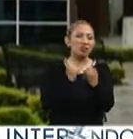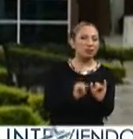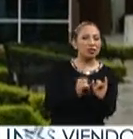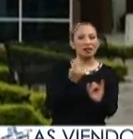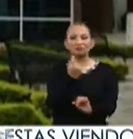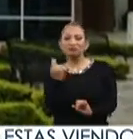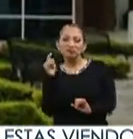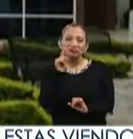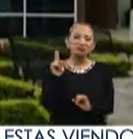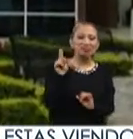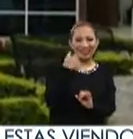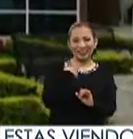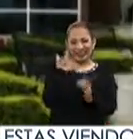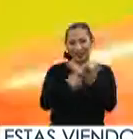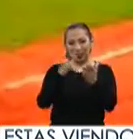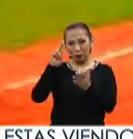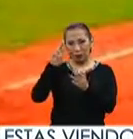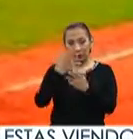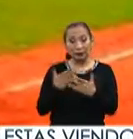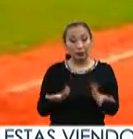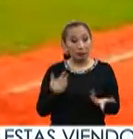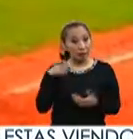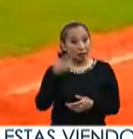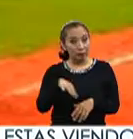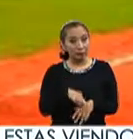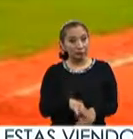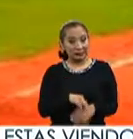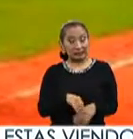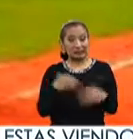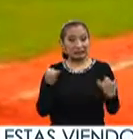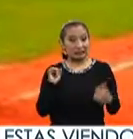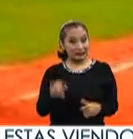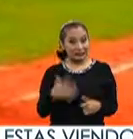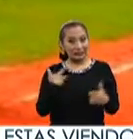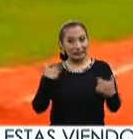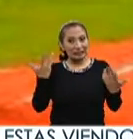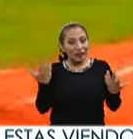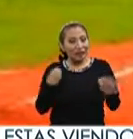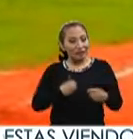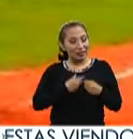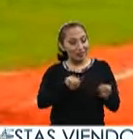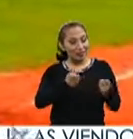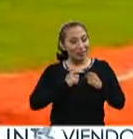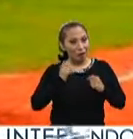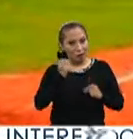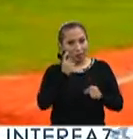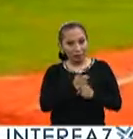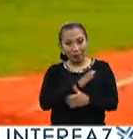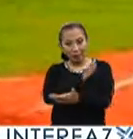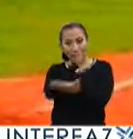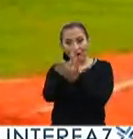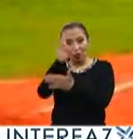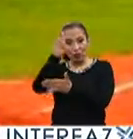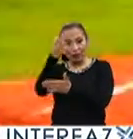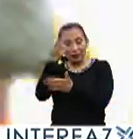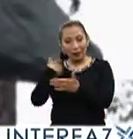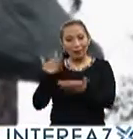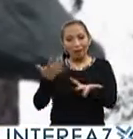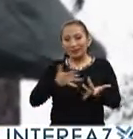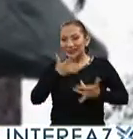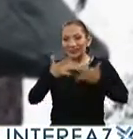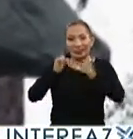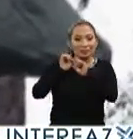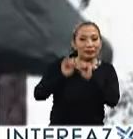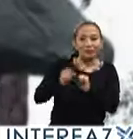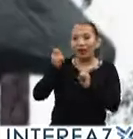autonomía que se vive en las universidades, y fíjate que sí, que la vida me brindó la oportunidad de poder conocer